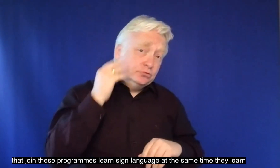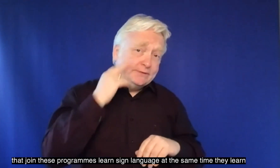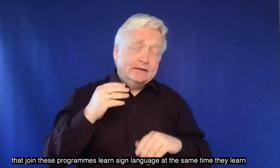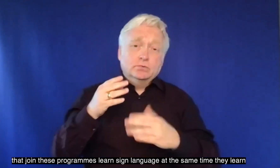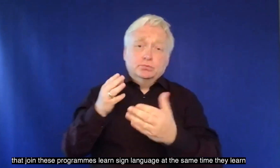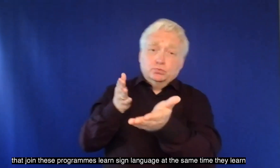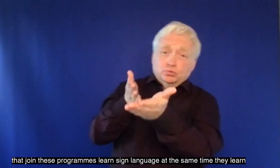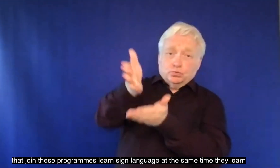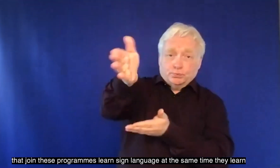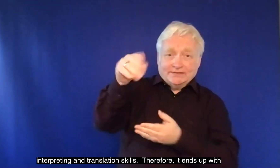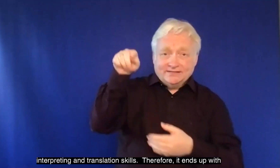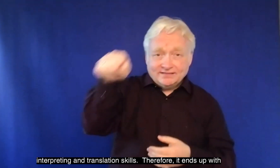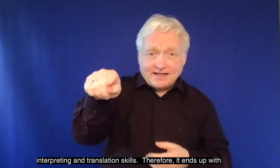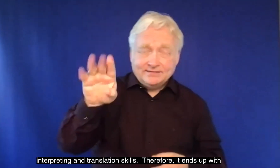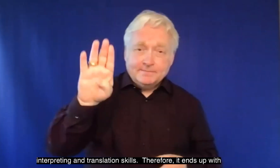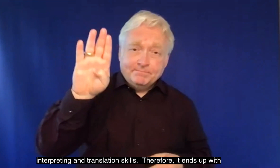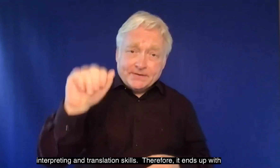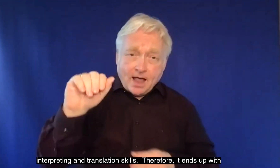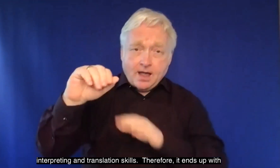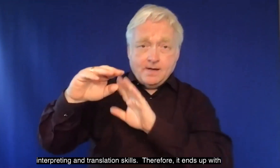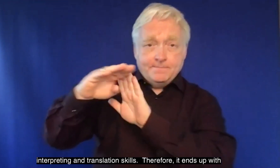algo bastante complejo.